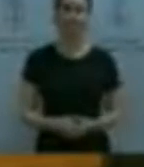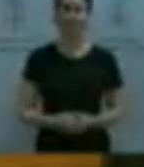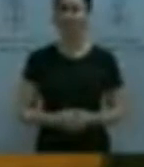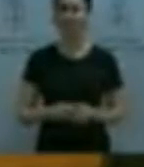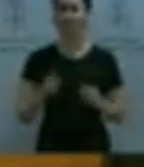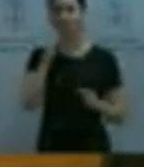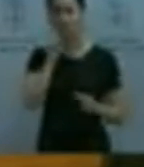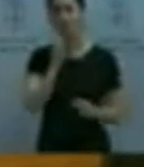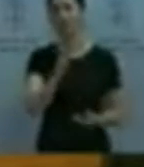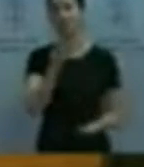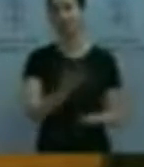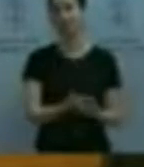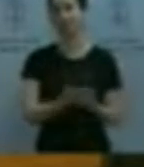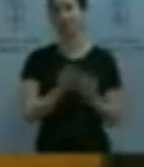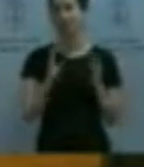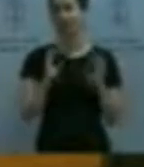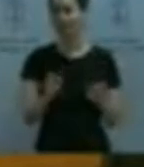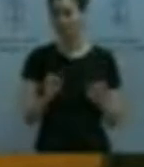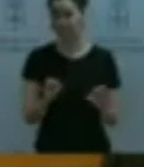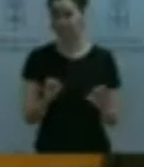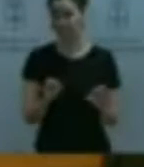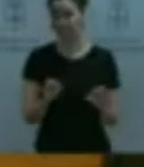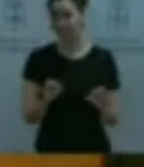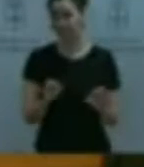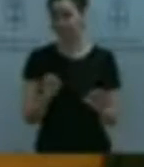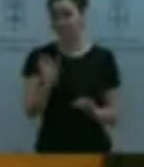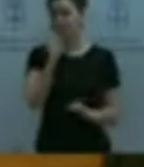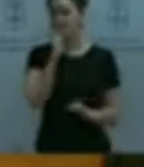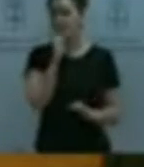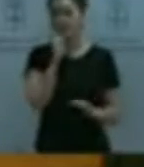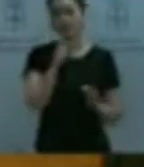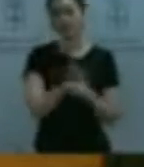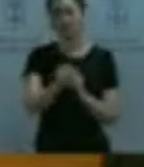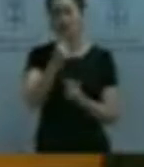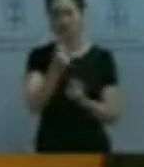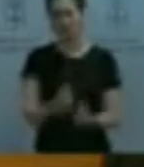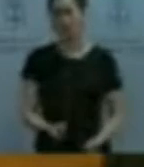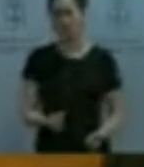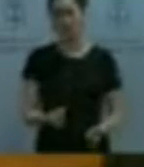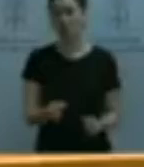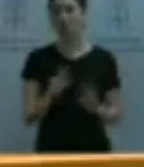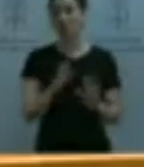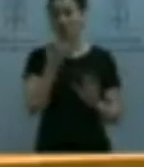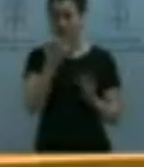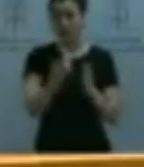es una mala gestión presupuestaria. Pero bueno, yo, si me aclara estos extremos, se lo agradezco.